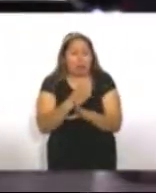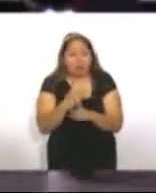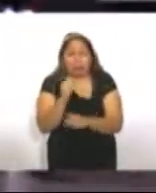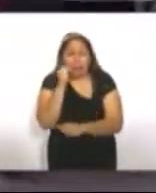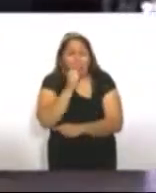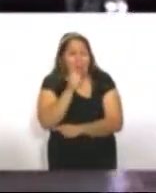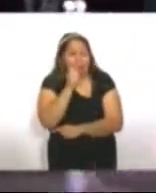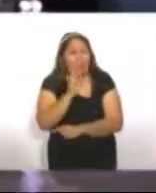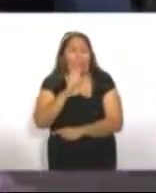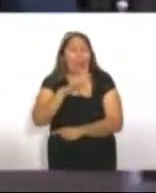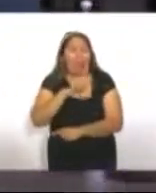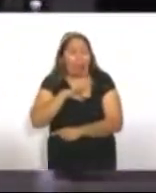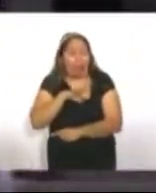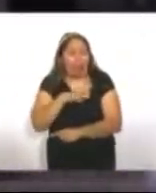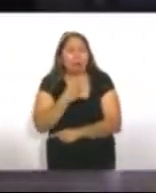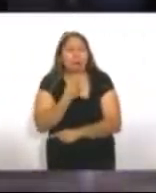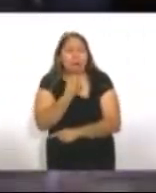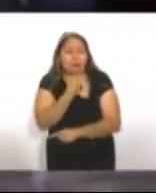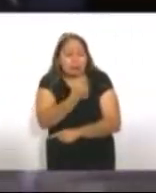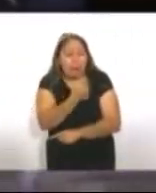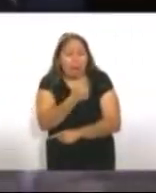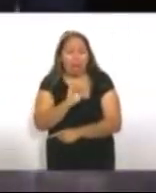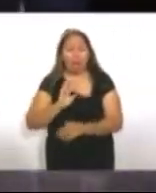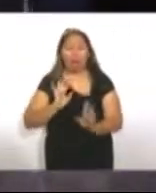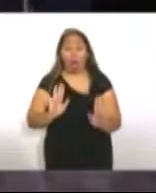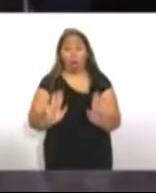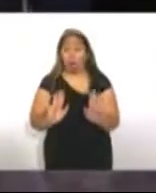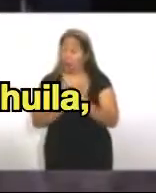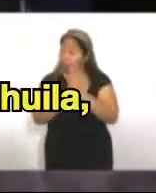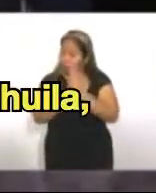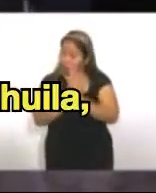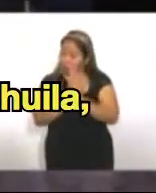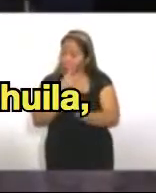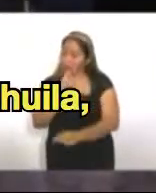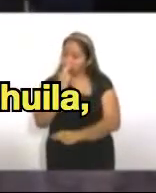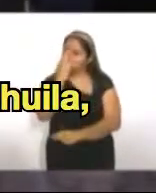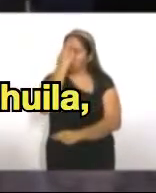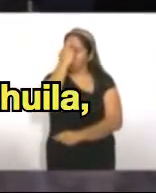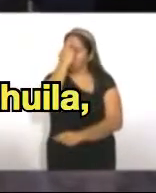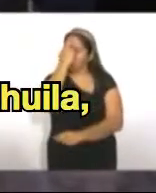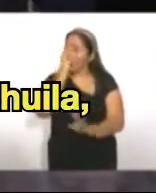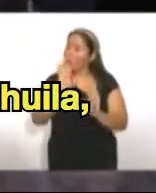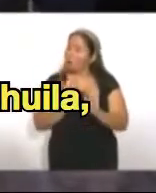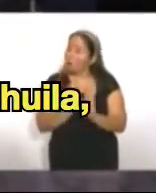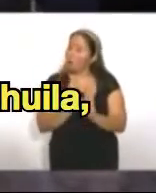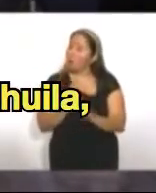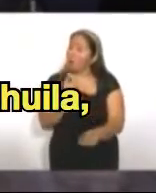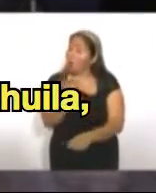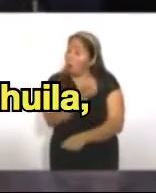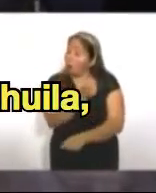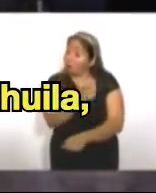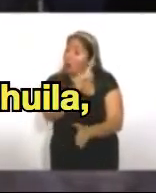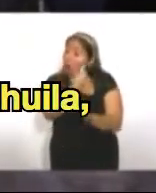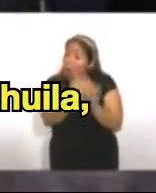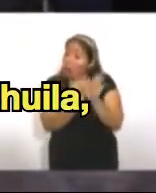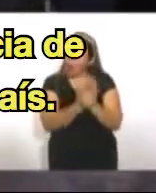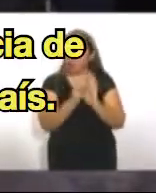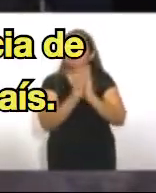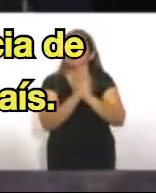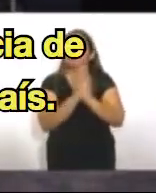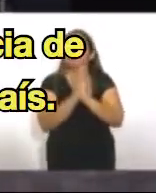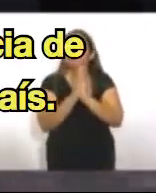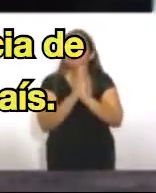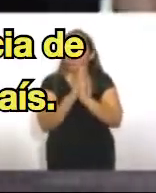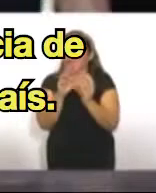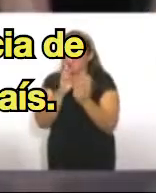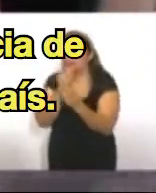El aspirante presidencial de la coalición Todos por México, José Antonio Meade, culminó su campaña con un evento masivo en Saltillo, Coahuila, en